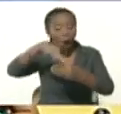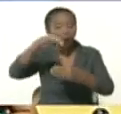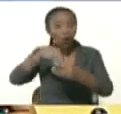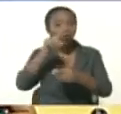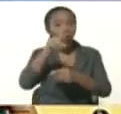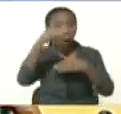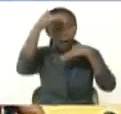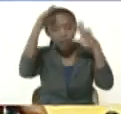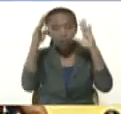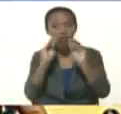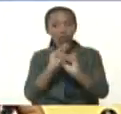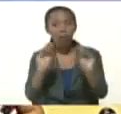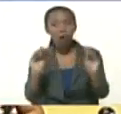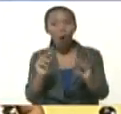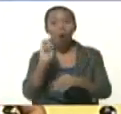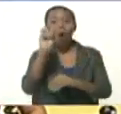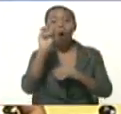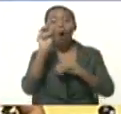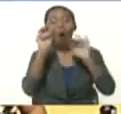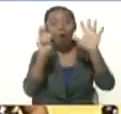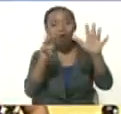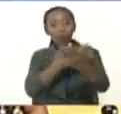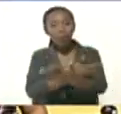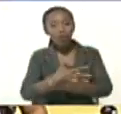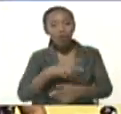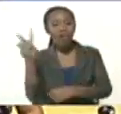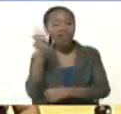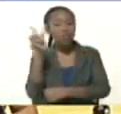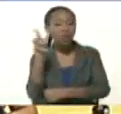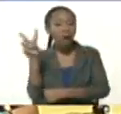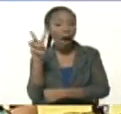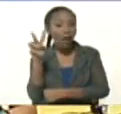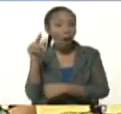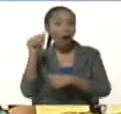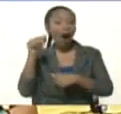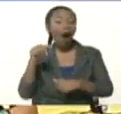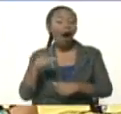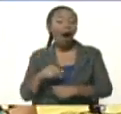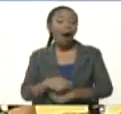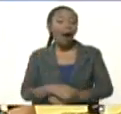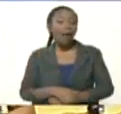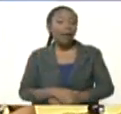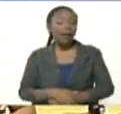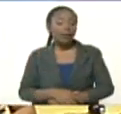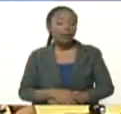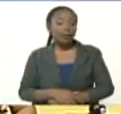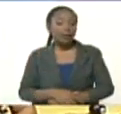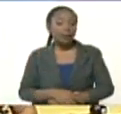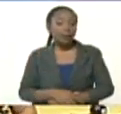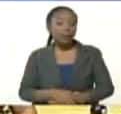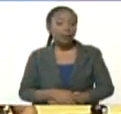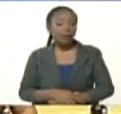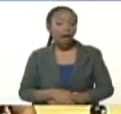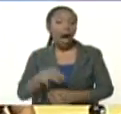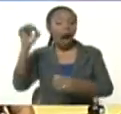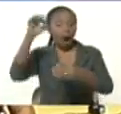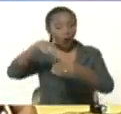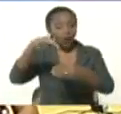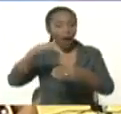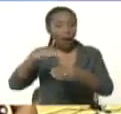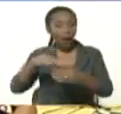llamado. 8 millones de venezolanos, Adriana. 8 millones de venezolanos ahorraron en